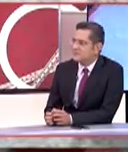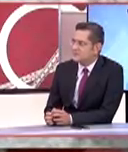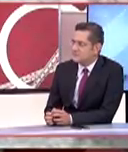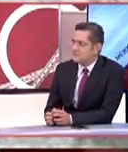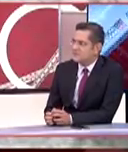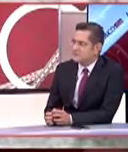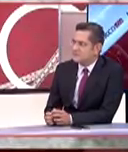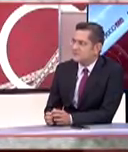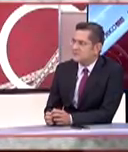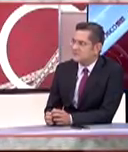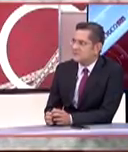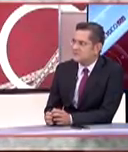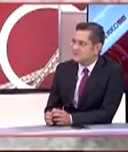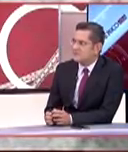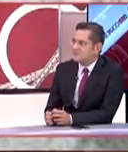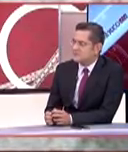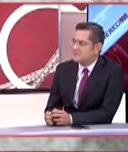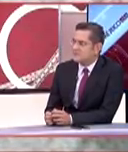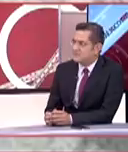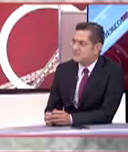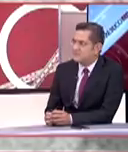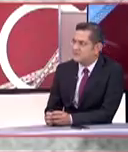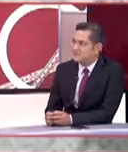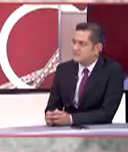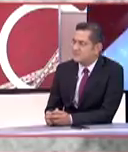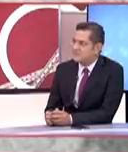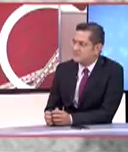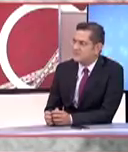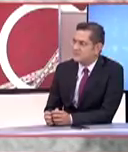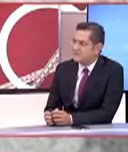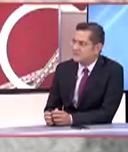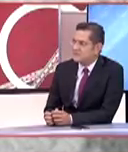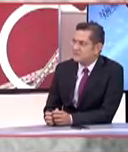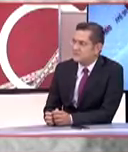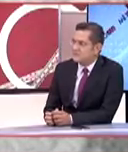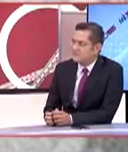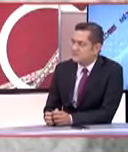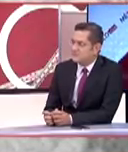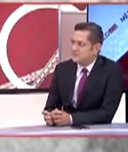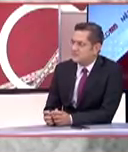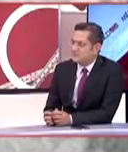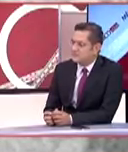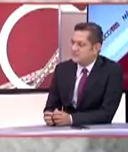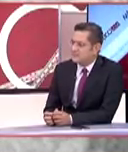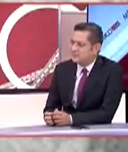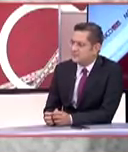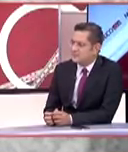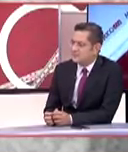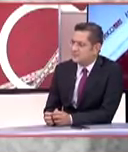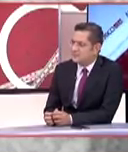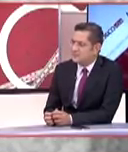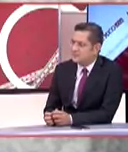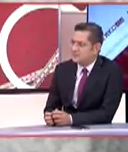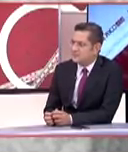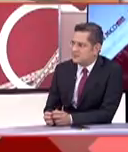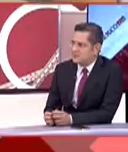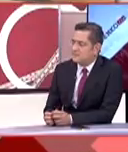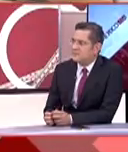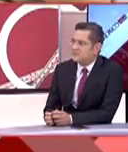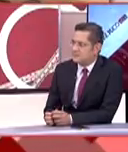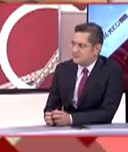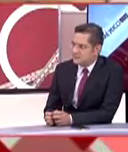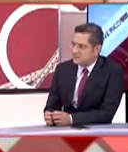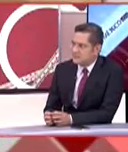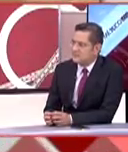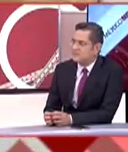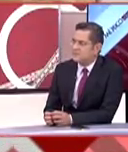¿no? Entonces son lecturas culturales, a partir de las palabras, son pretextos para acercarnos a la imaginación, a la literatura